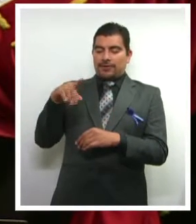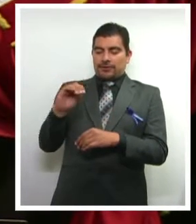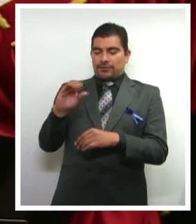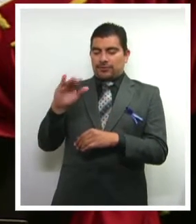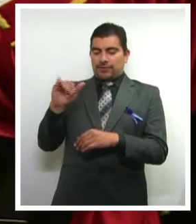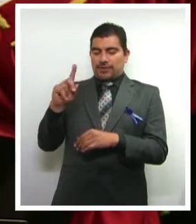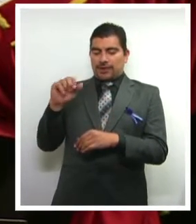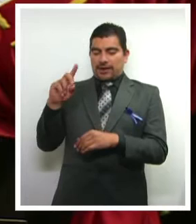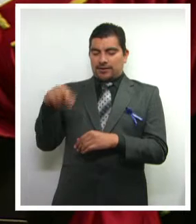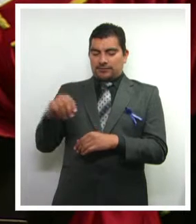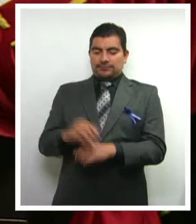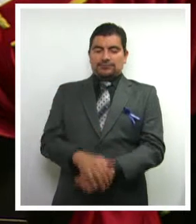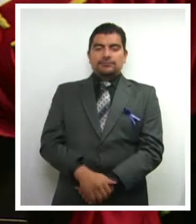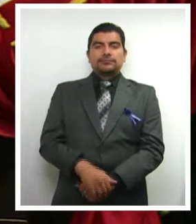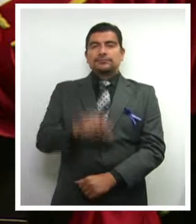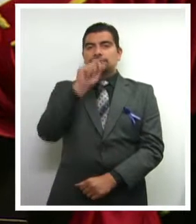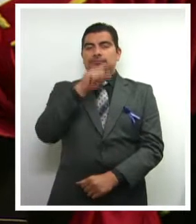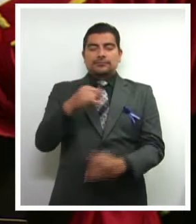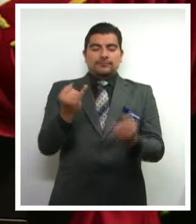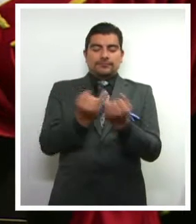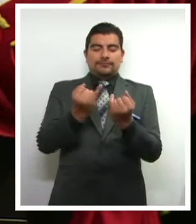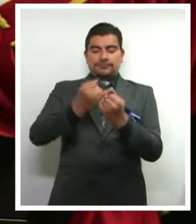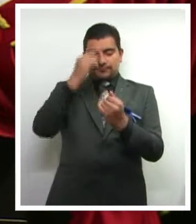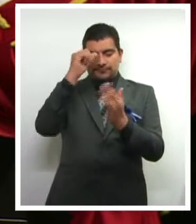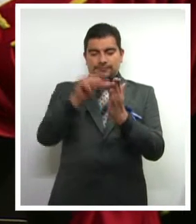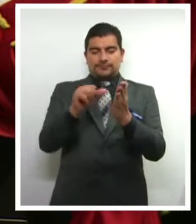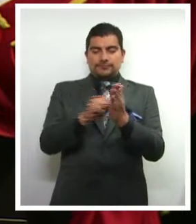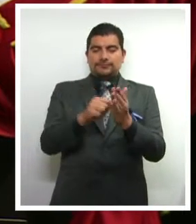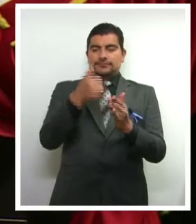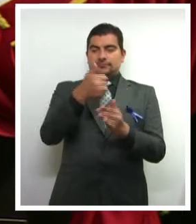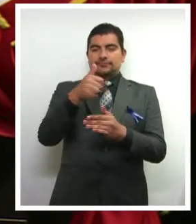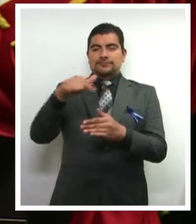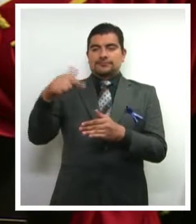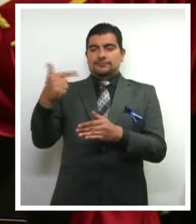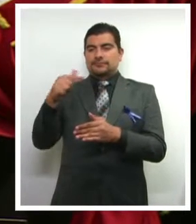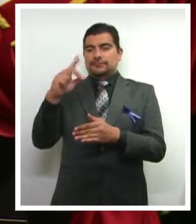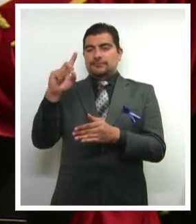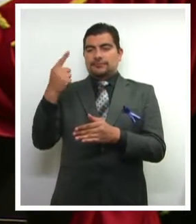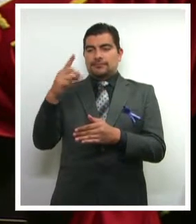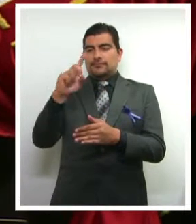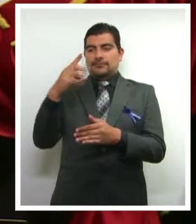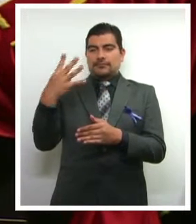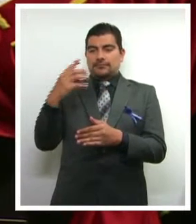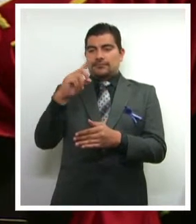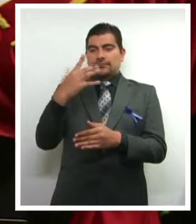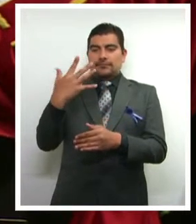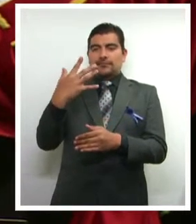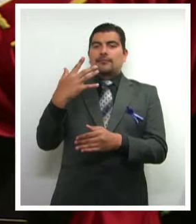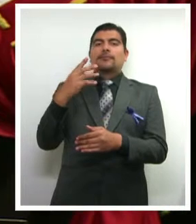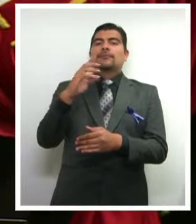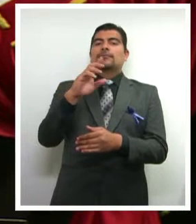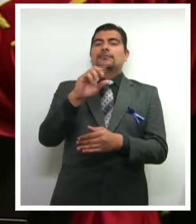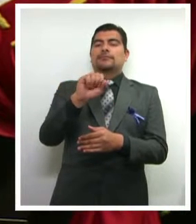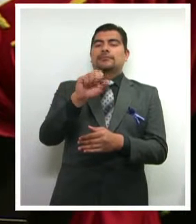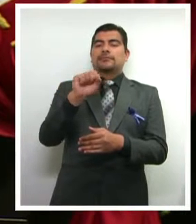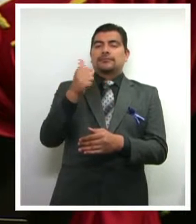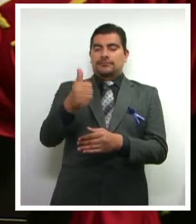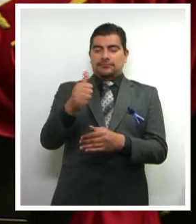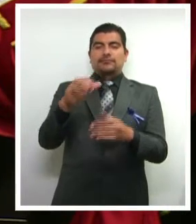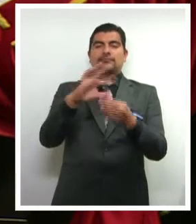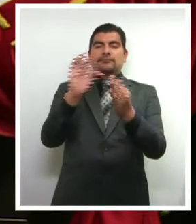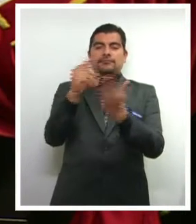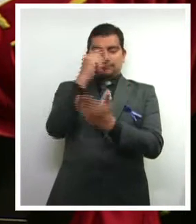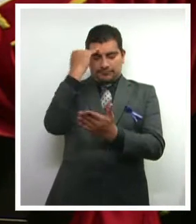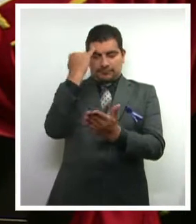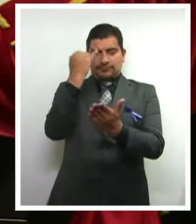proyecto de decreto por el que se modifican los artículos 6, 12, 31, 34, 35 y 66 del proyecto